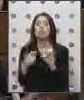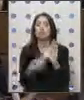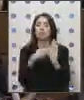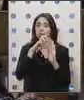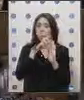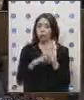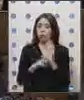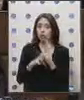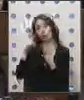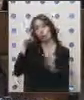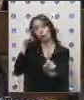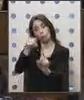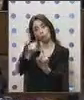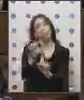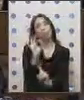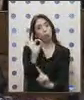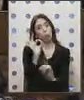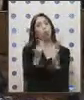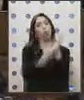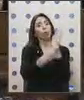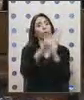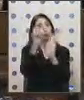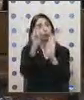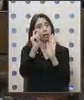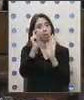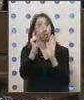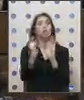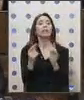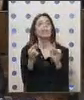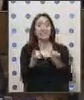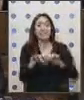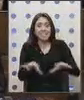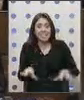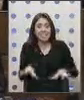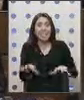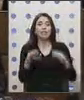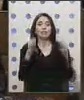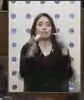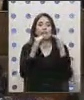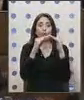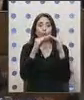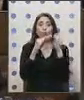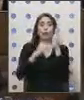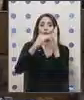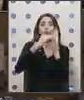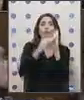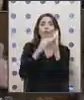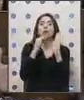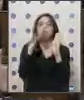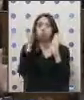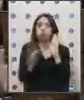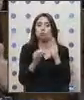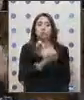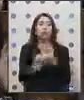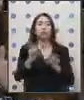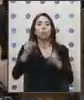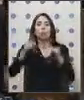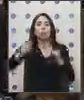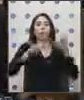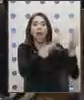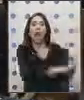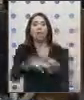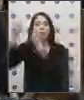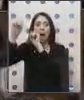en la línea correcta de declararlos como inembargables, de declararlos fuera de las